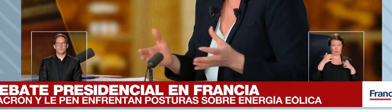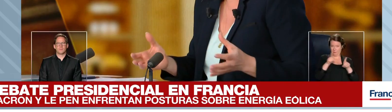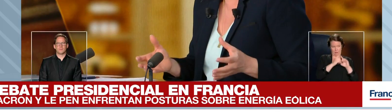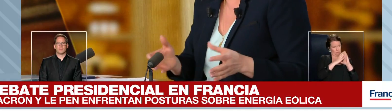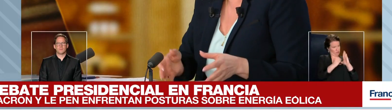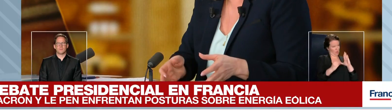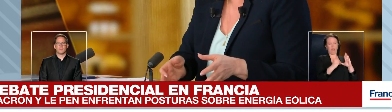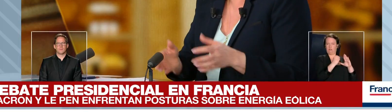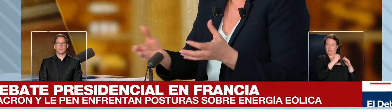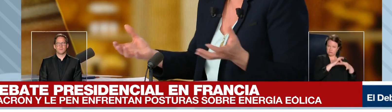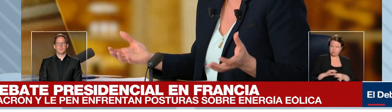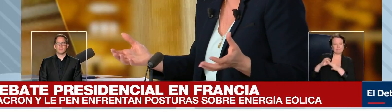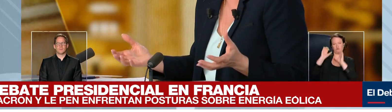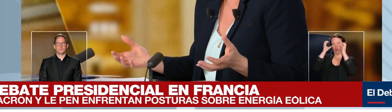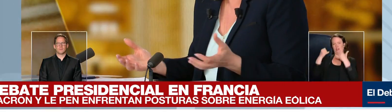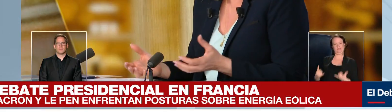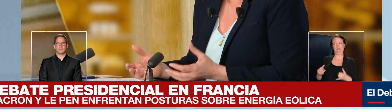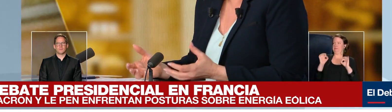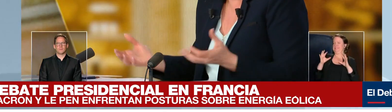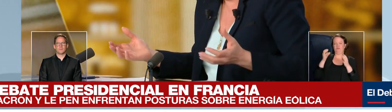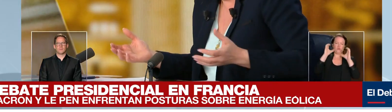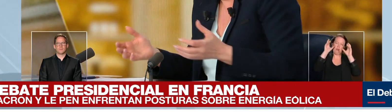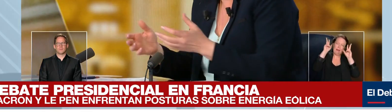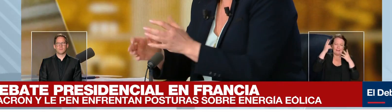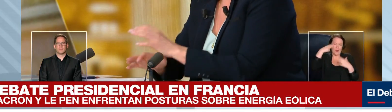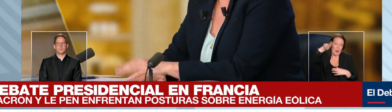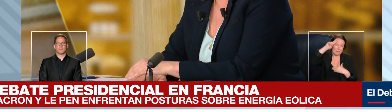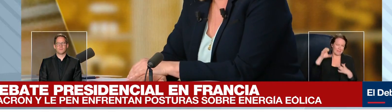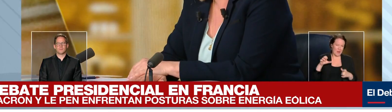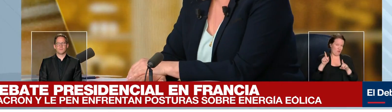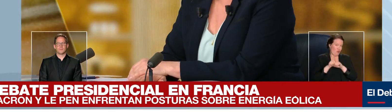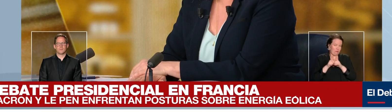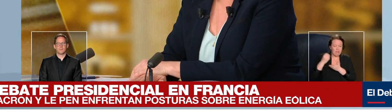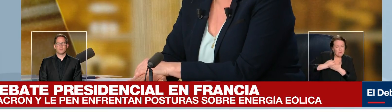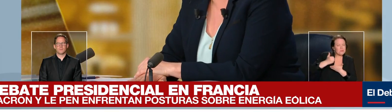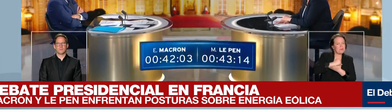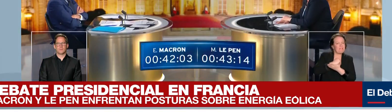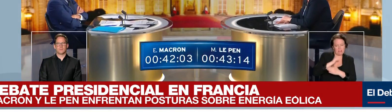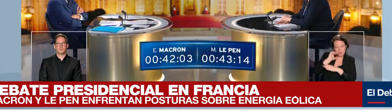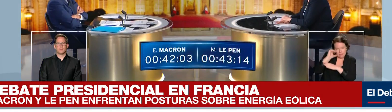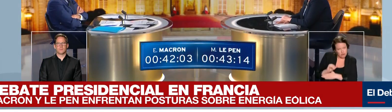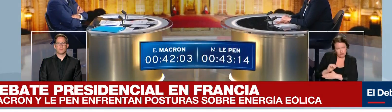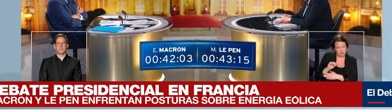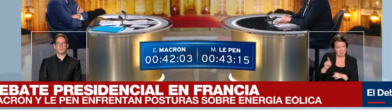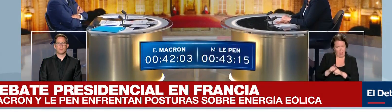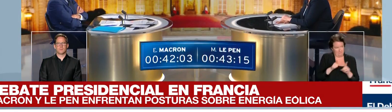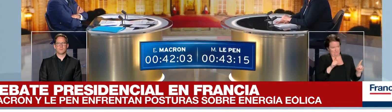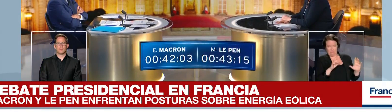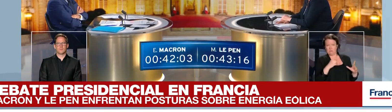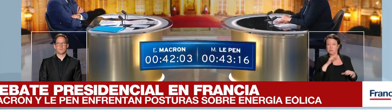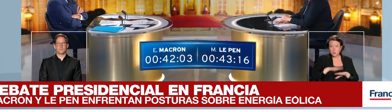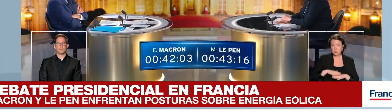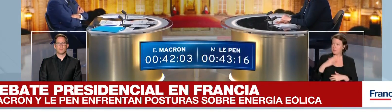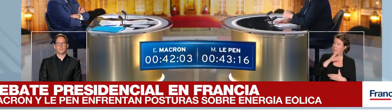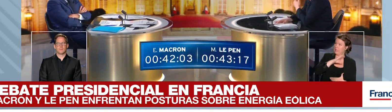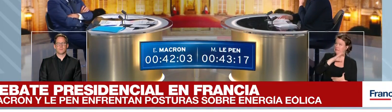Google europeo y que por lo menos se pongan los medios para preservar los datos. Por ahora no se